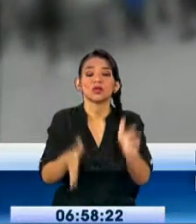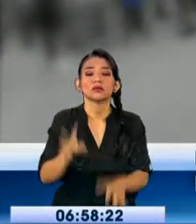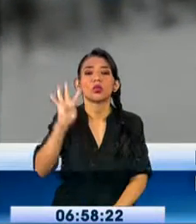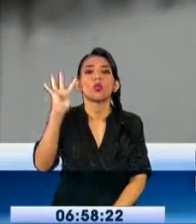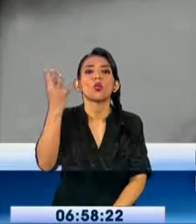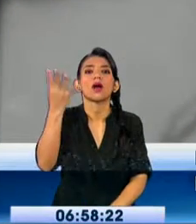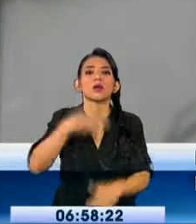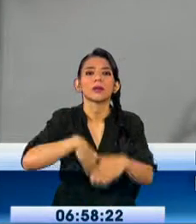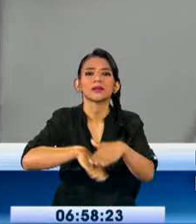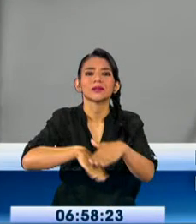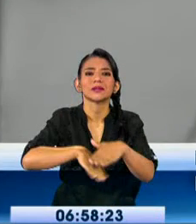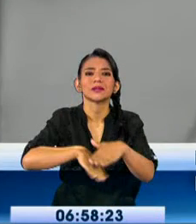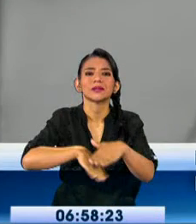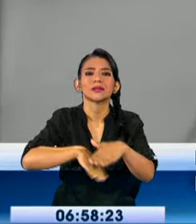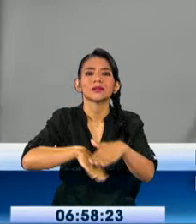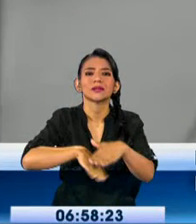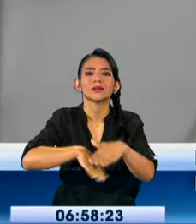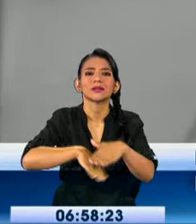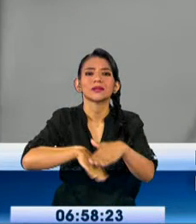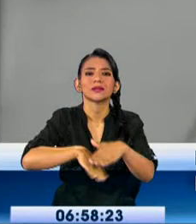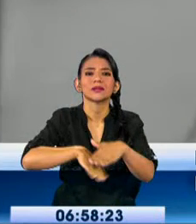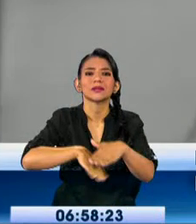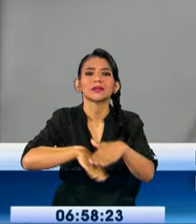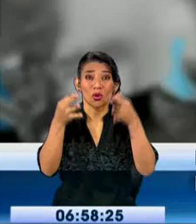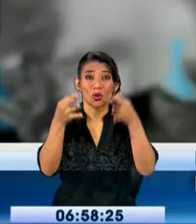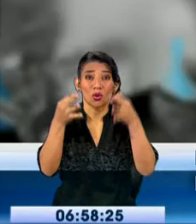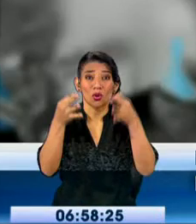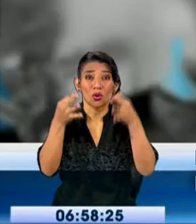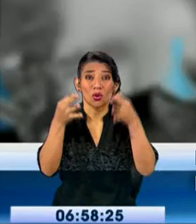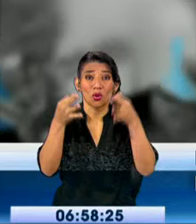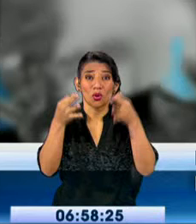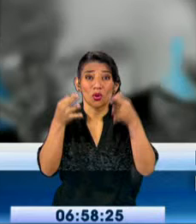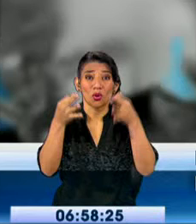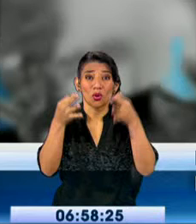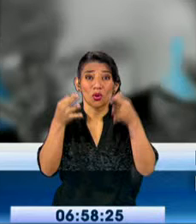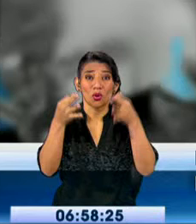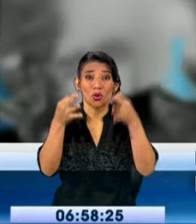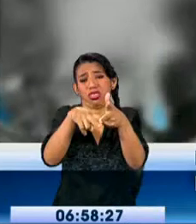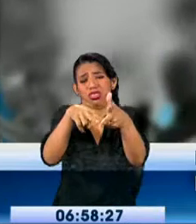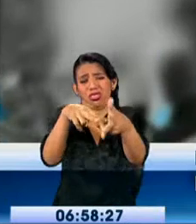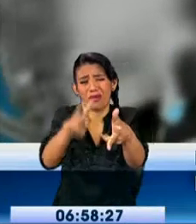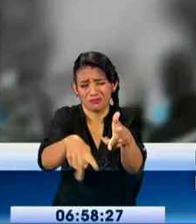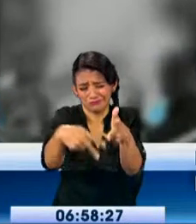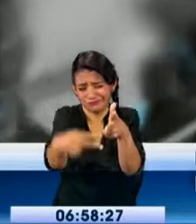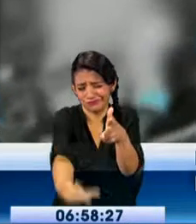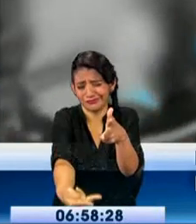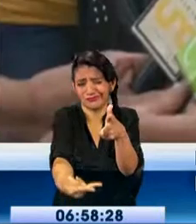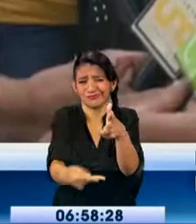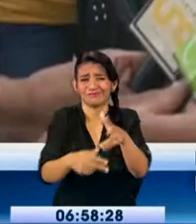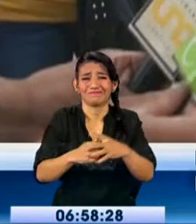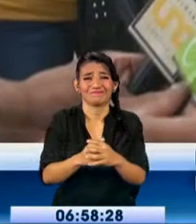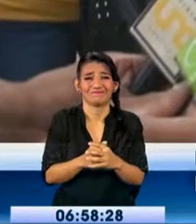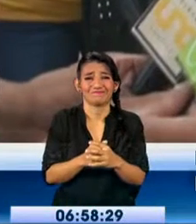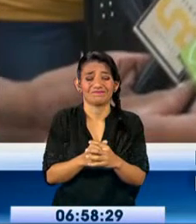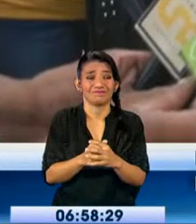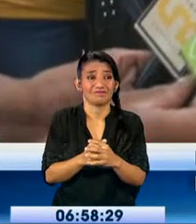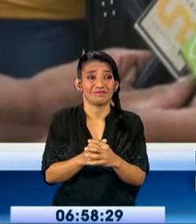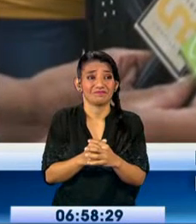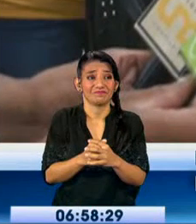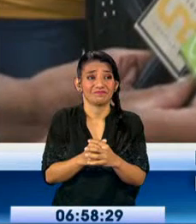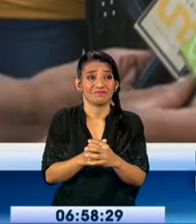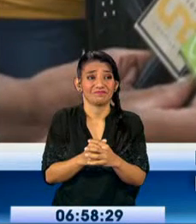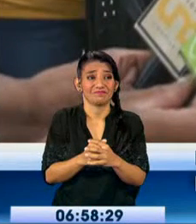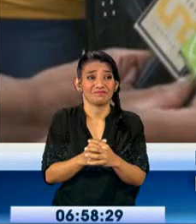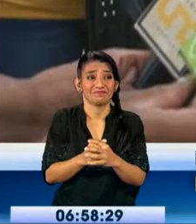básico fue instantánea. Las llantas traseras del pesado automotor pasaron de su frágil cabecita. La llanta de atrás,